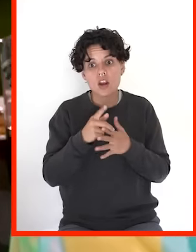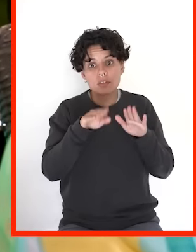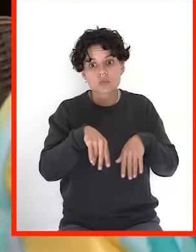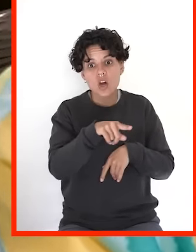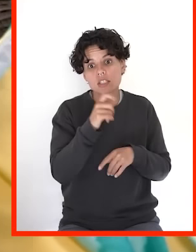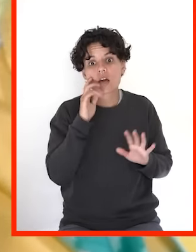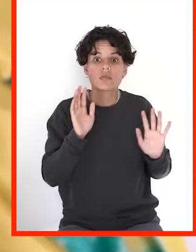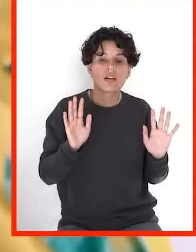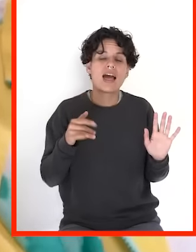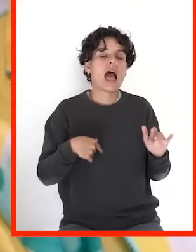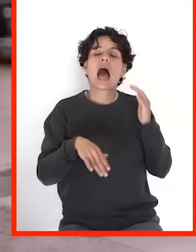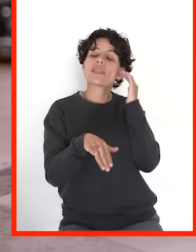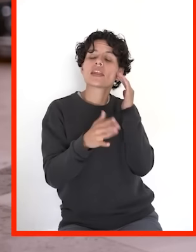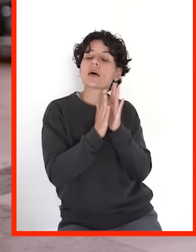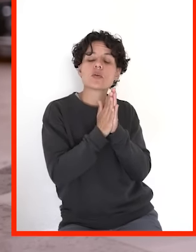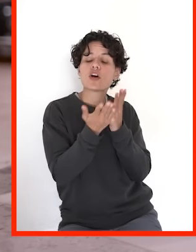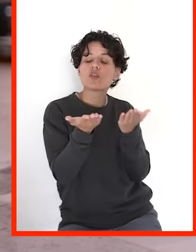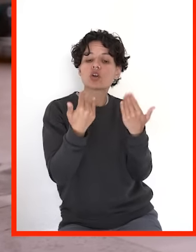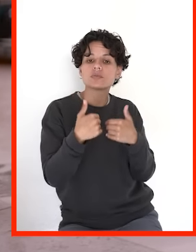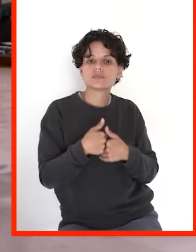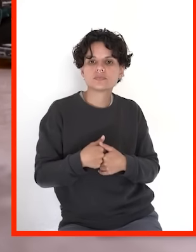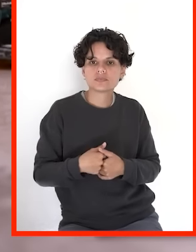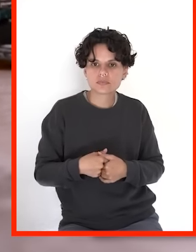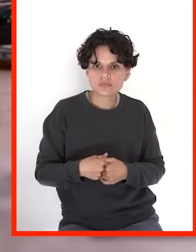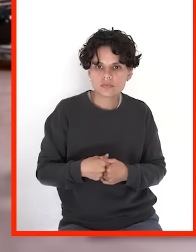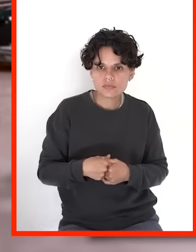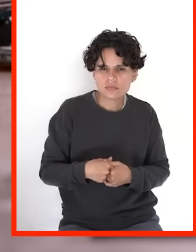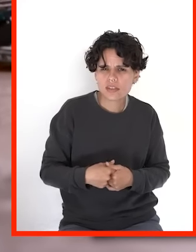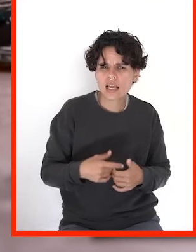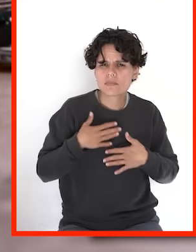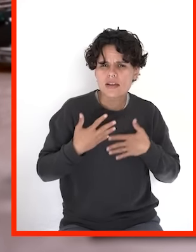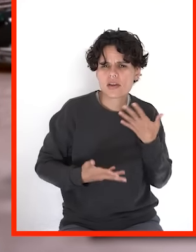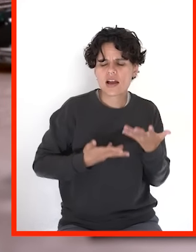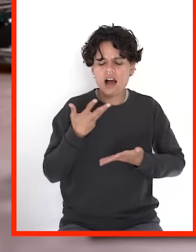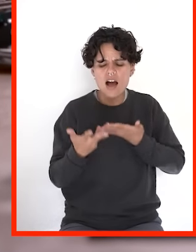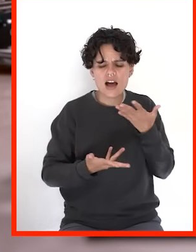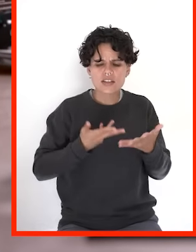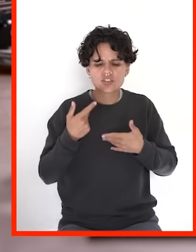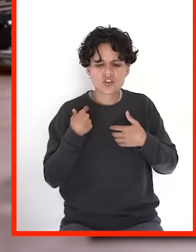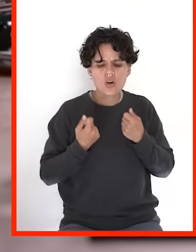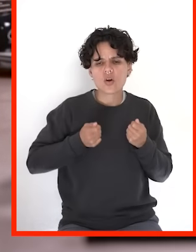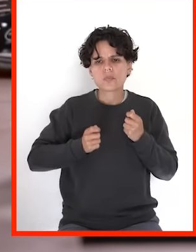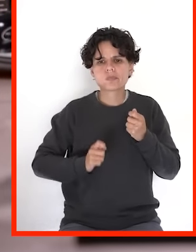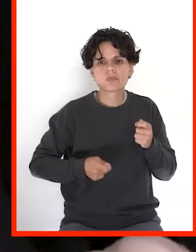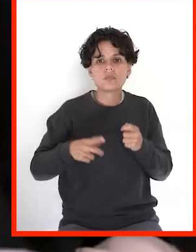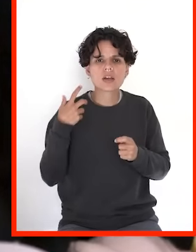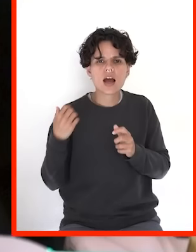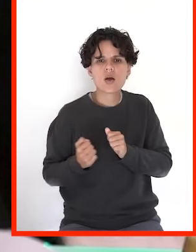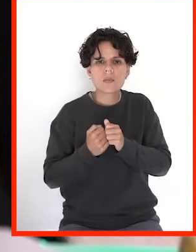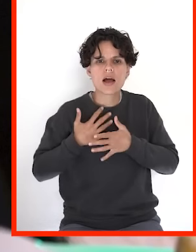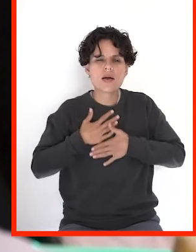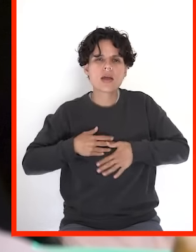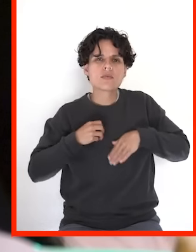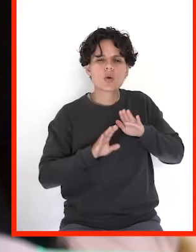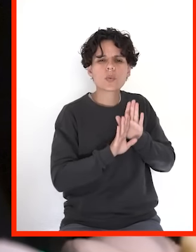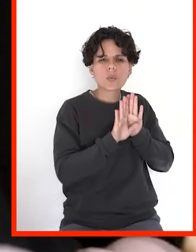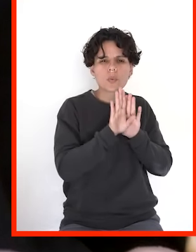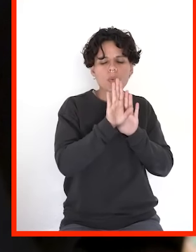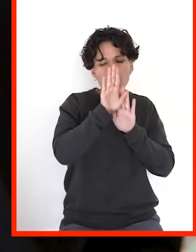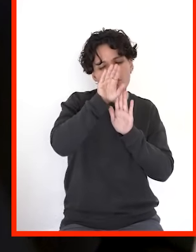tenía. Bájale, por favor. ¡Ah! Es mi sound, el que nunca dejará de estar a mi lado. Sus subidas y bajadas me